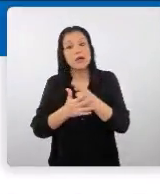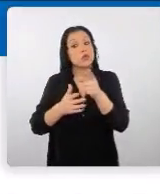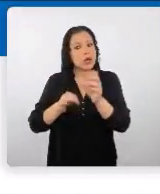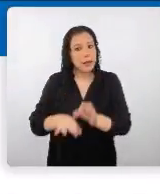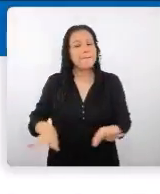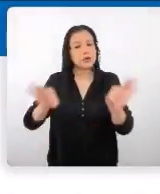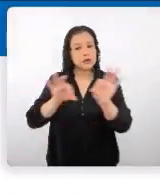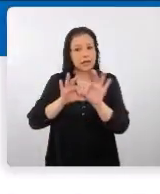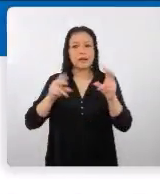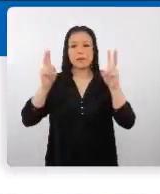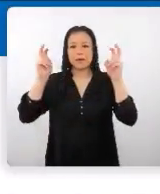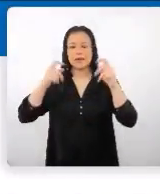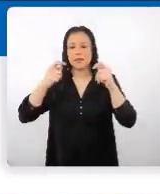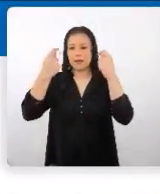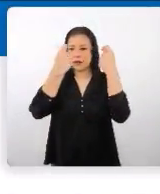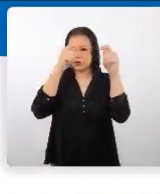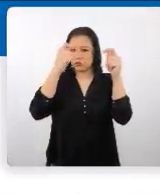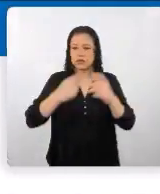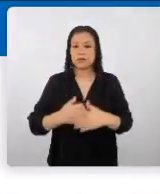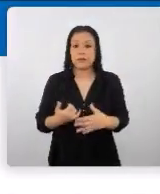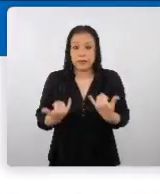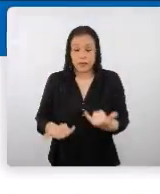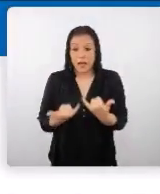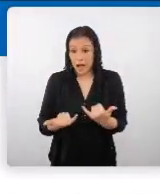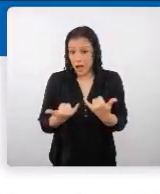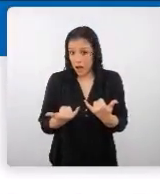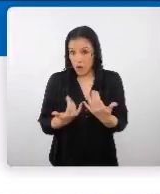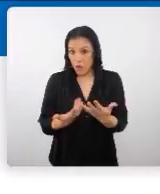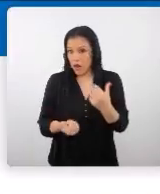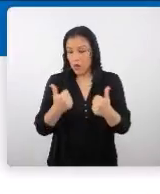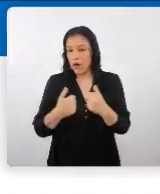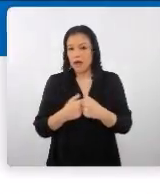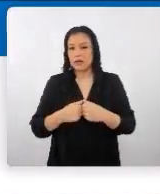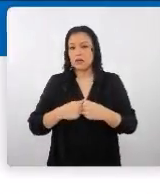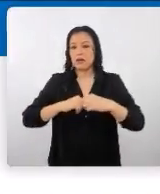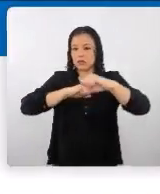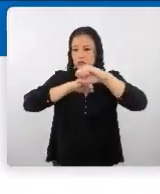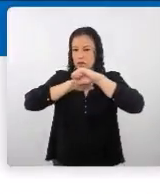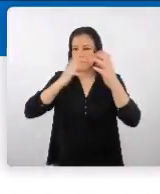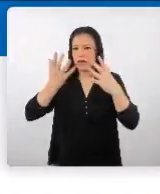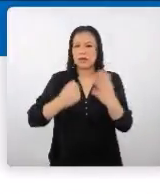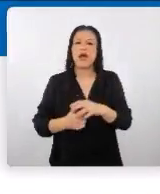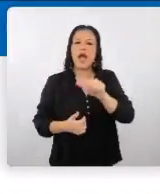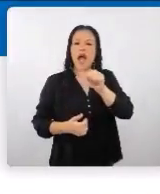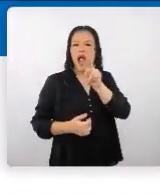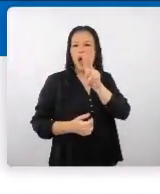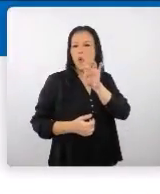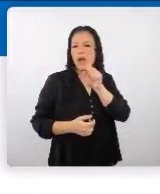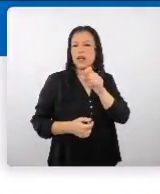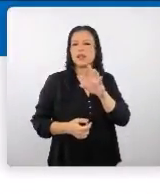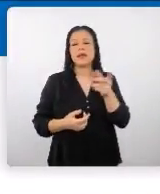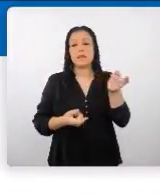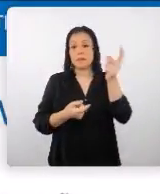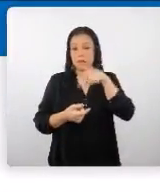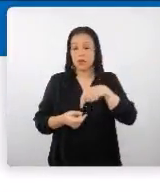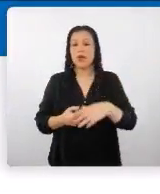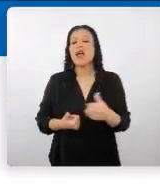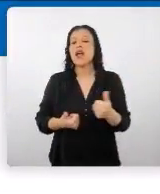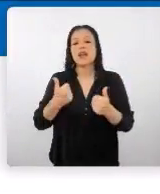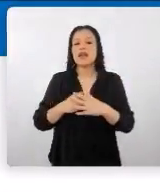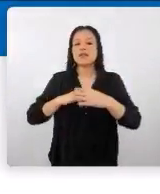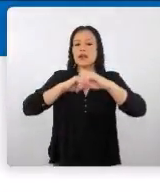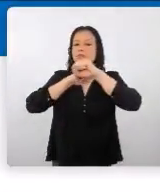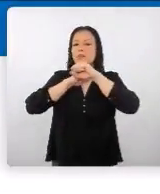¿no?, para el turismo. Actualmente estamos con la campaña Awaken to Perú, que es la campaña que estamos